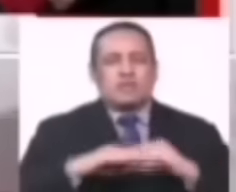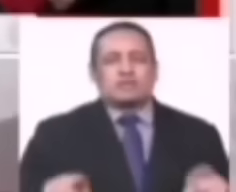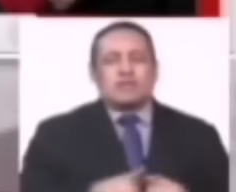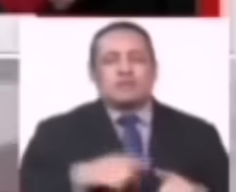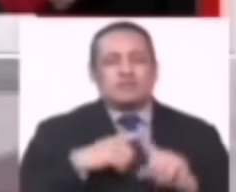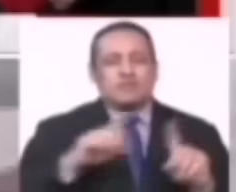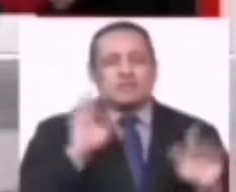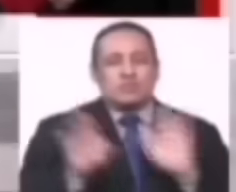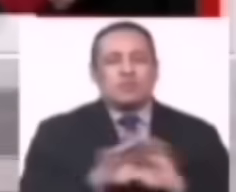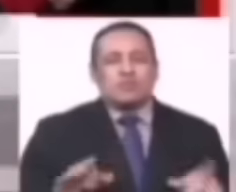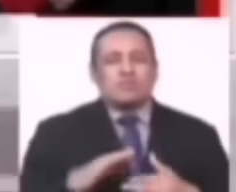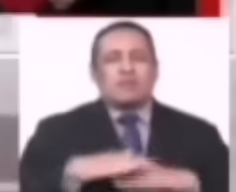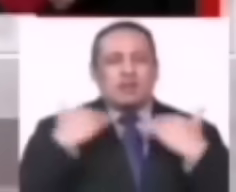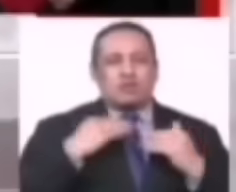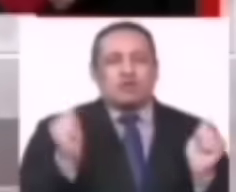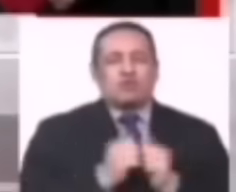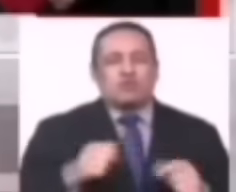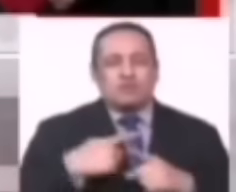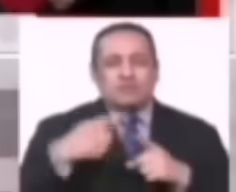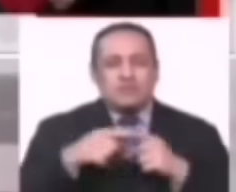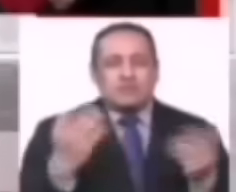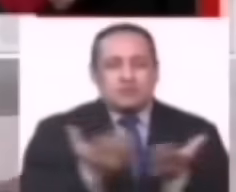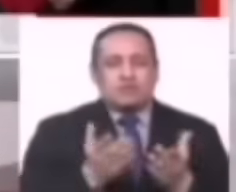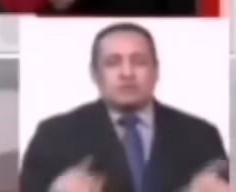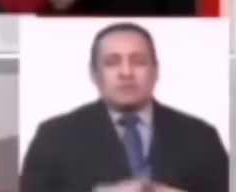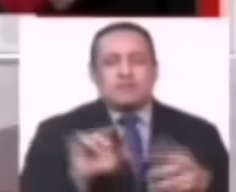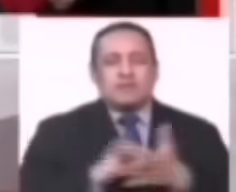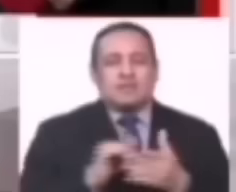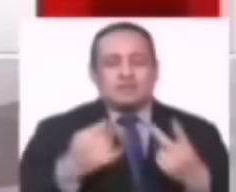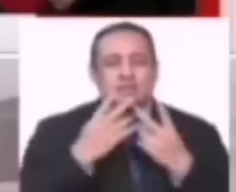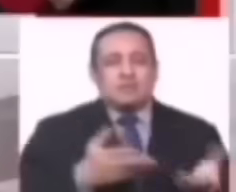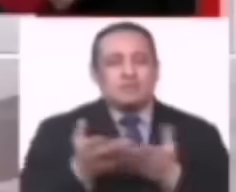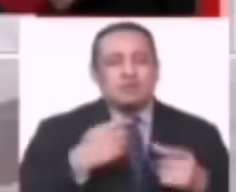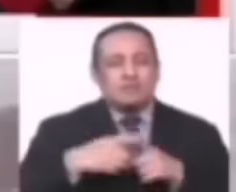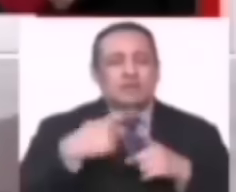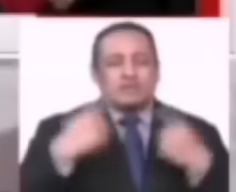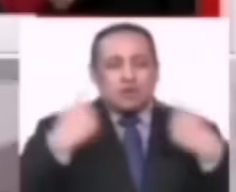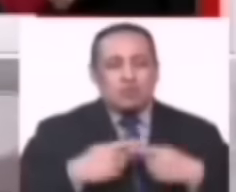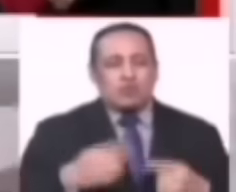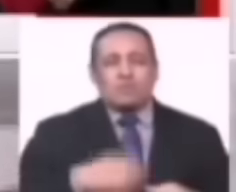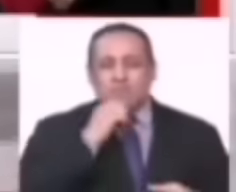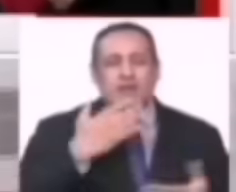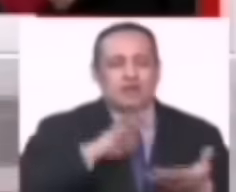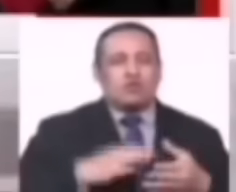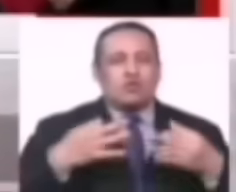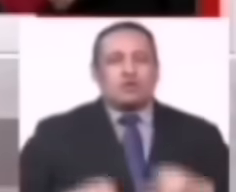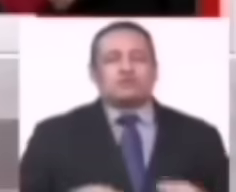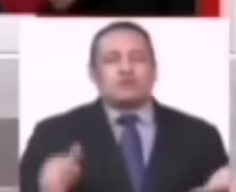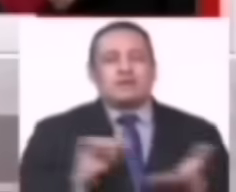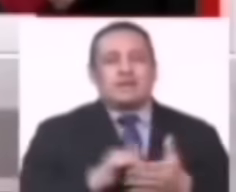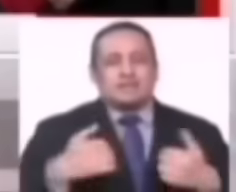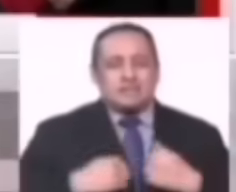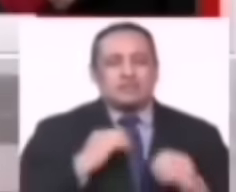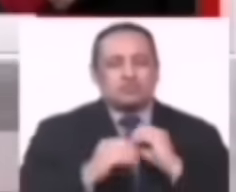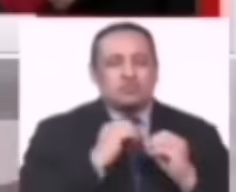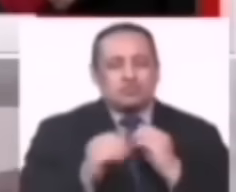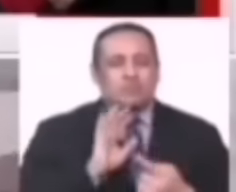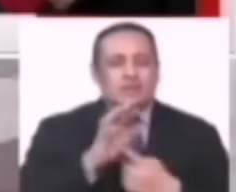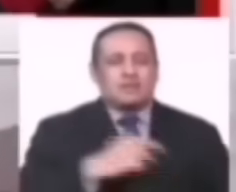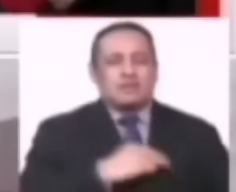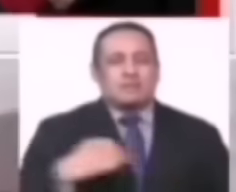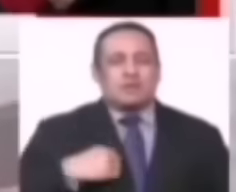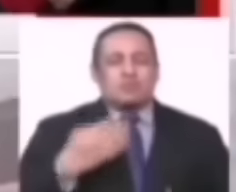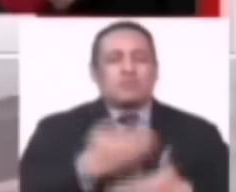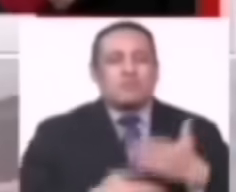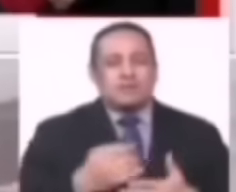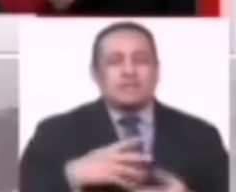contrario, perjudica a nuestros estudiantes, pues dicho uso incorrecto se viene impartiendo en libros o textos de